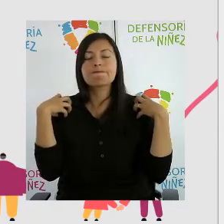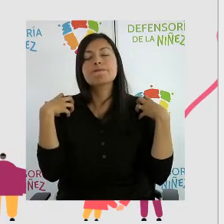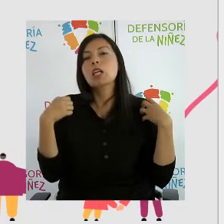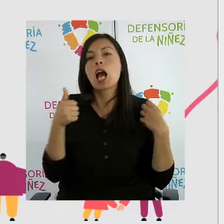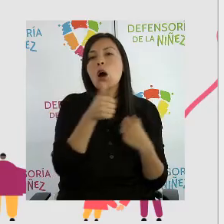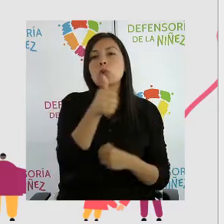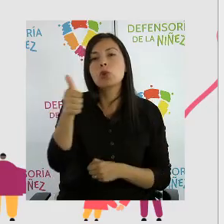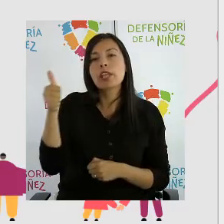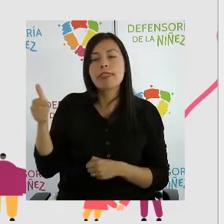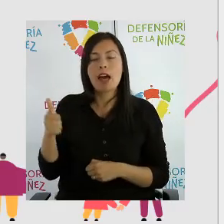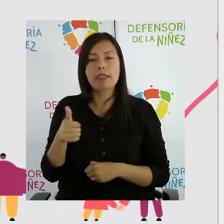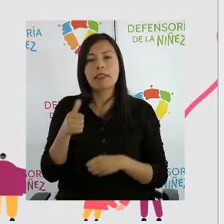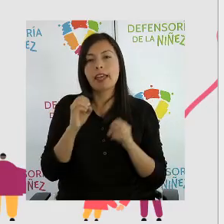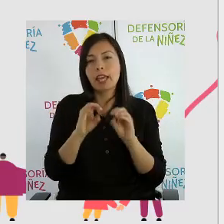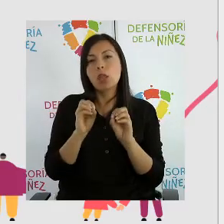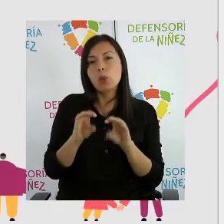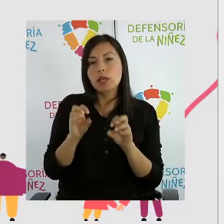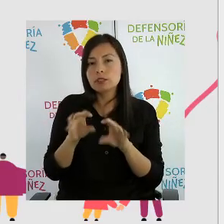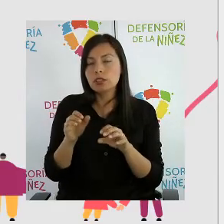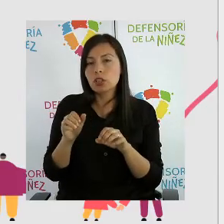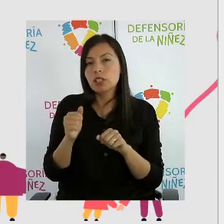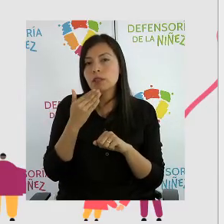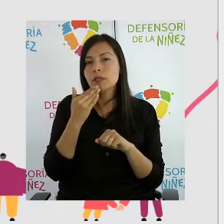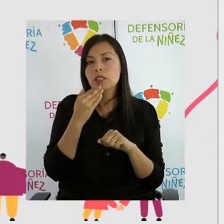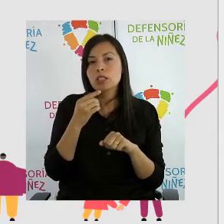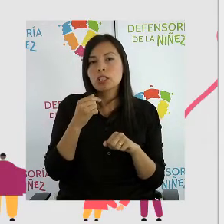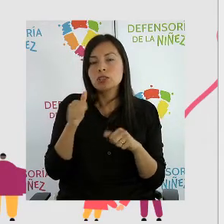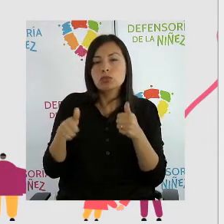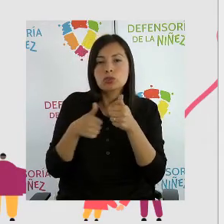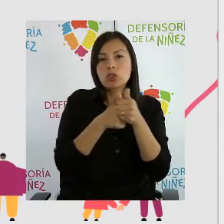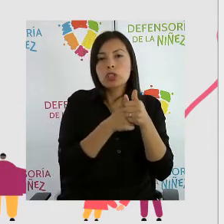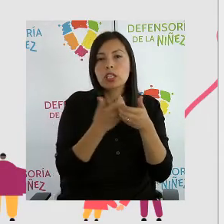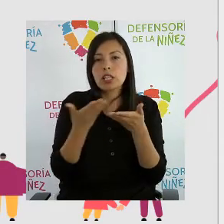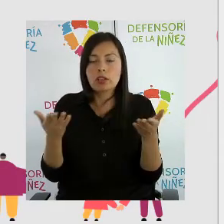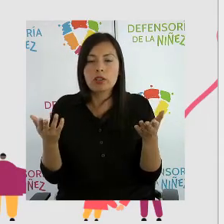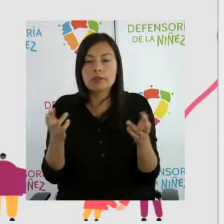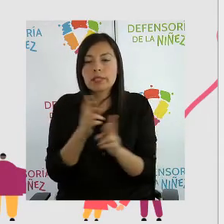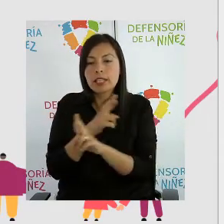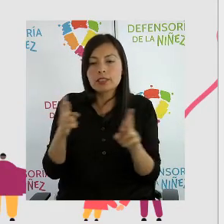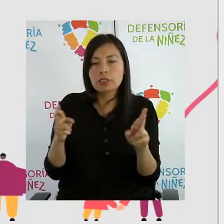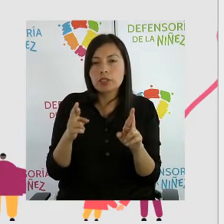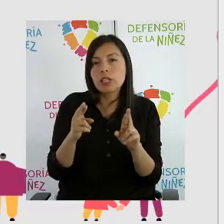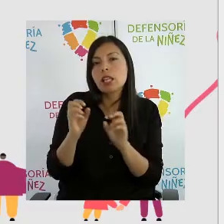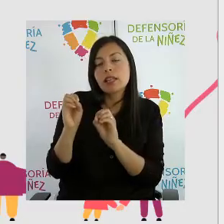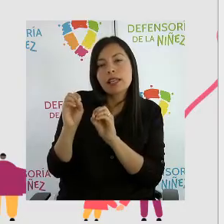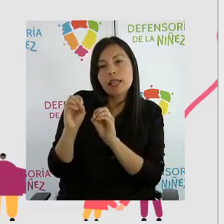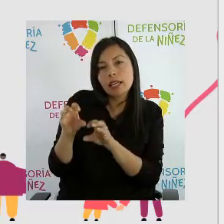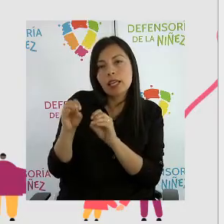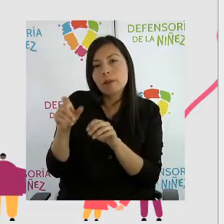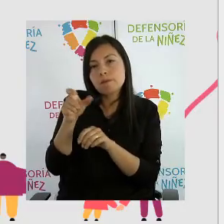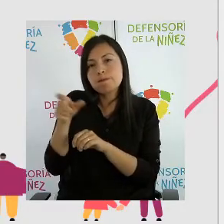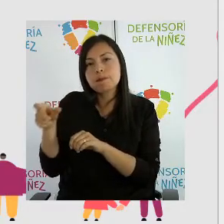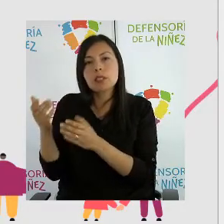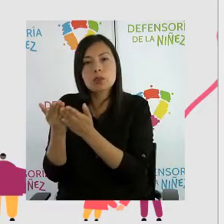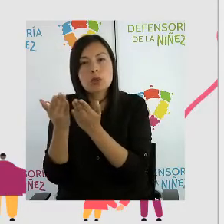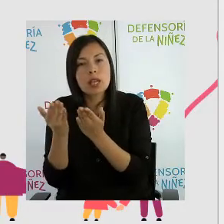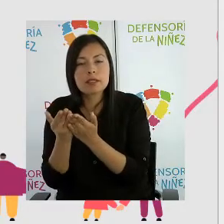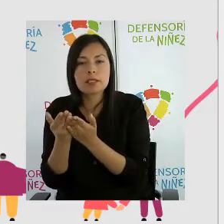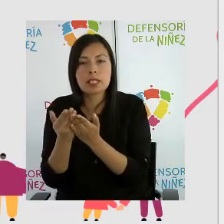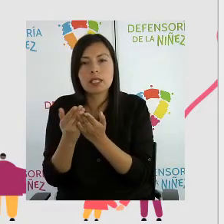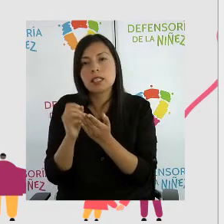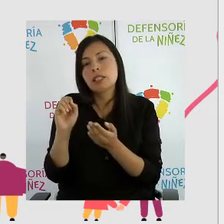de educación y del sostenedor de la relación entre los estudiantes secundarios y las posibilidades de que se ejerzan acciones